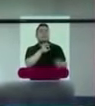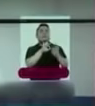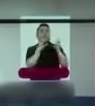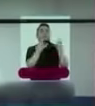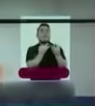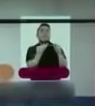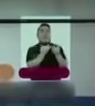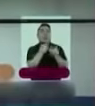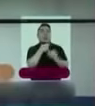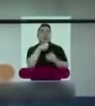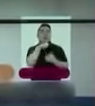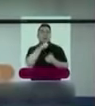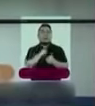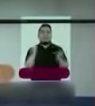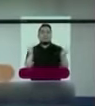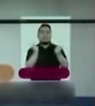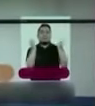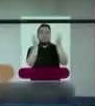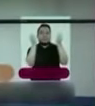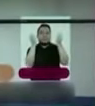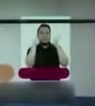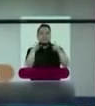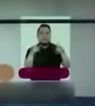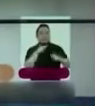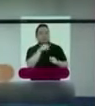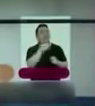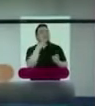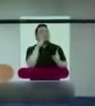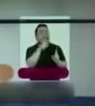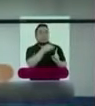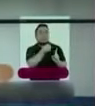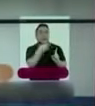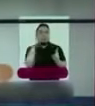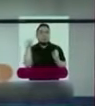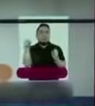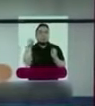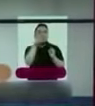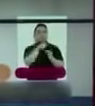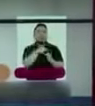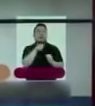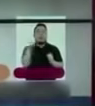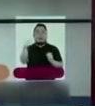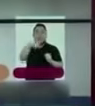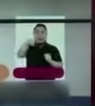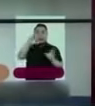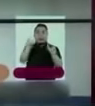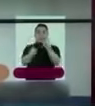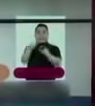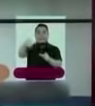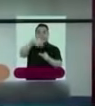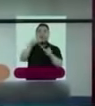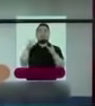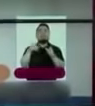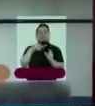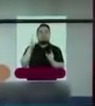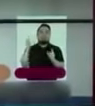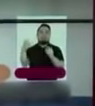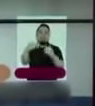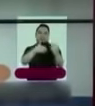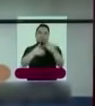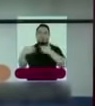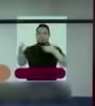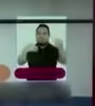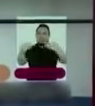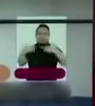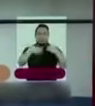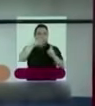restaurante peruano tiene que estar abierto a las 8 de la noche? ¿Por qué no cierran todos los centros comerciales a